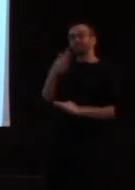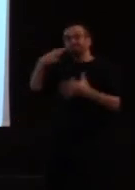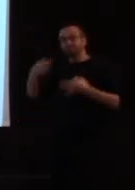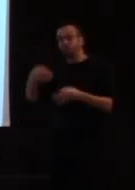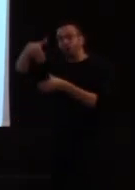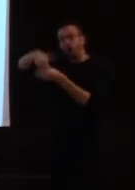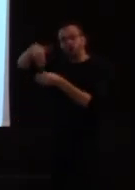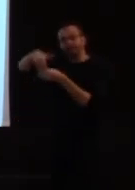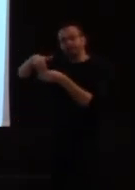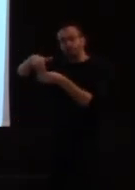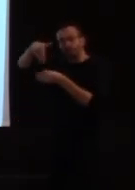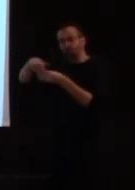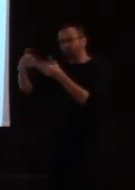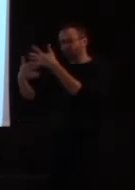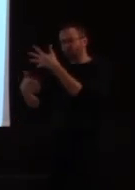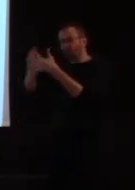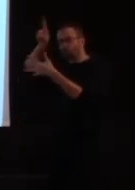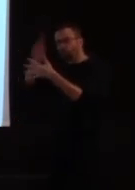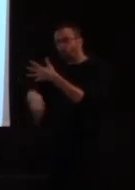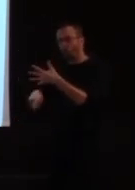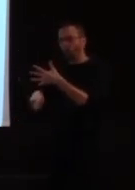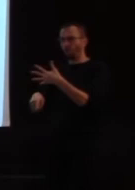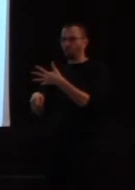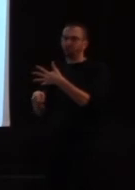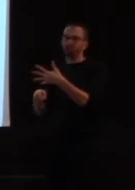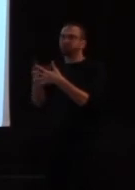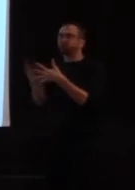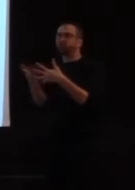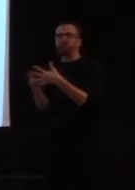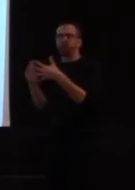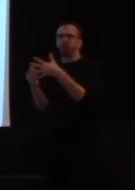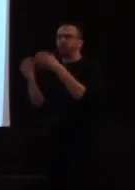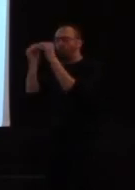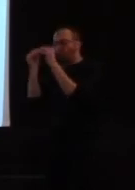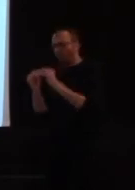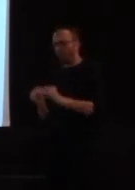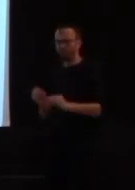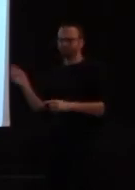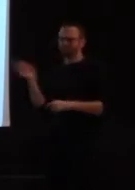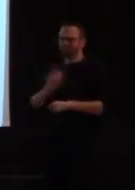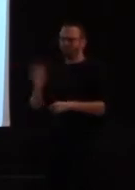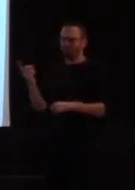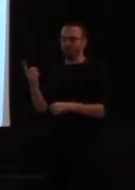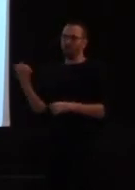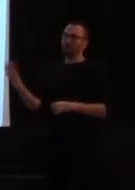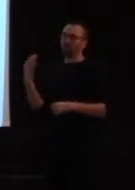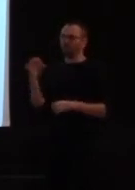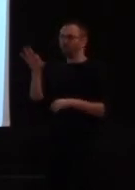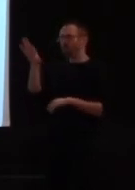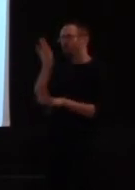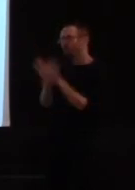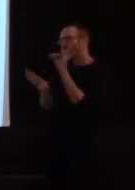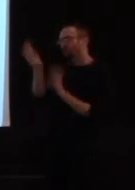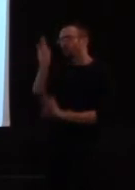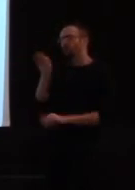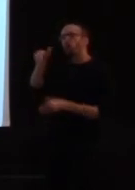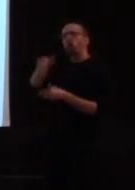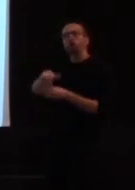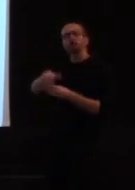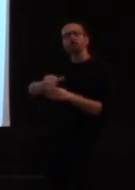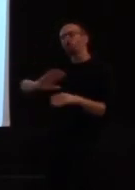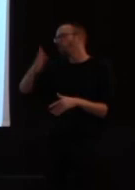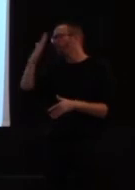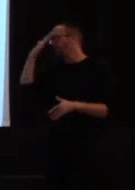que enseñamos tienen el mismo valor. Pues tenemos que pensar, que esto es muy importante, esto